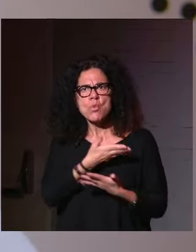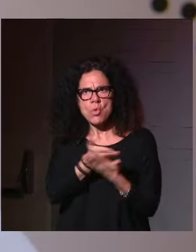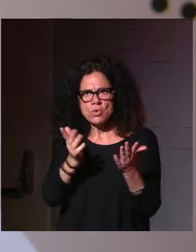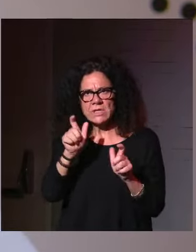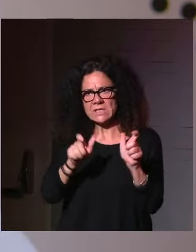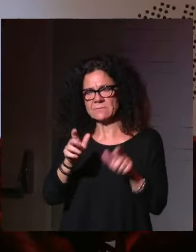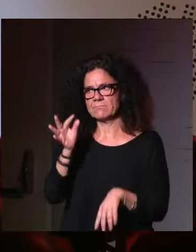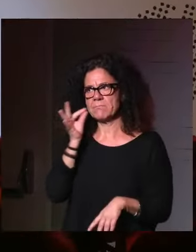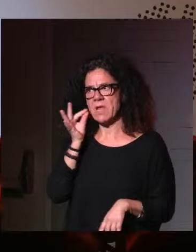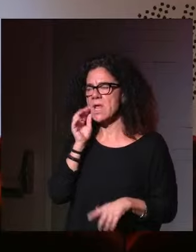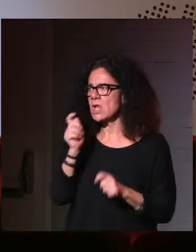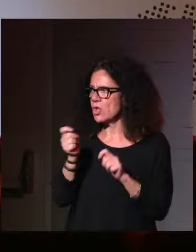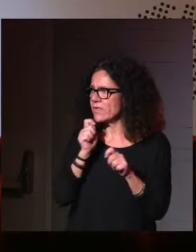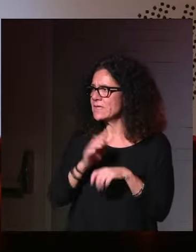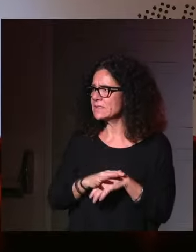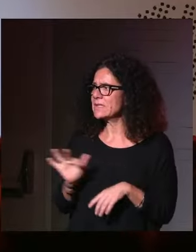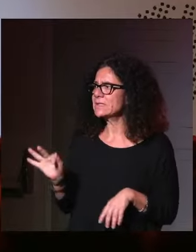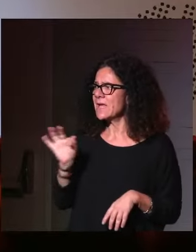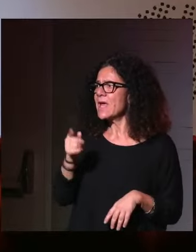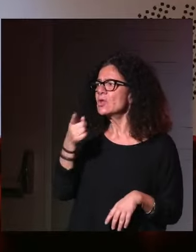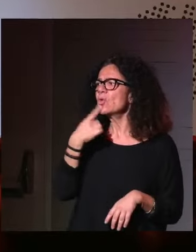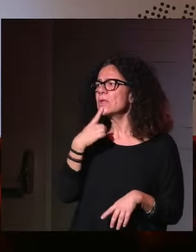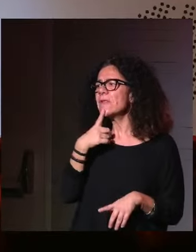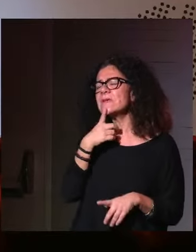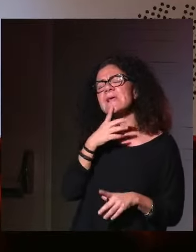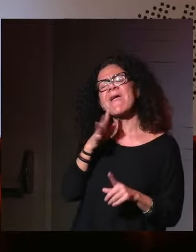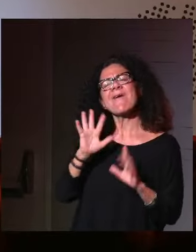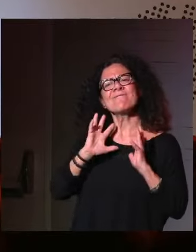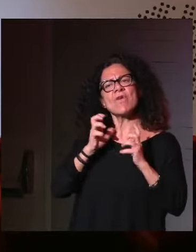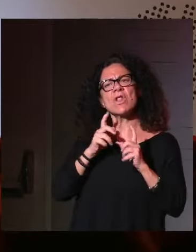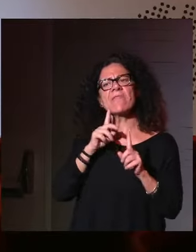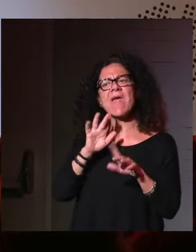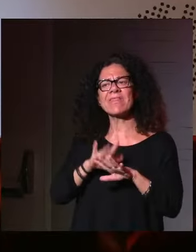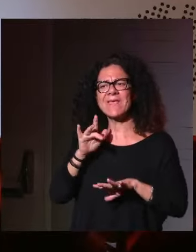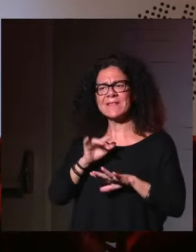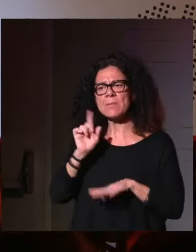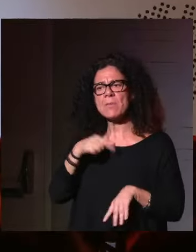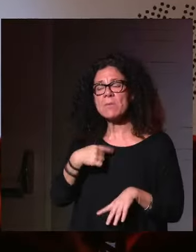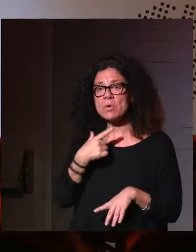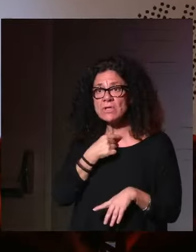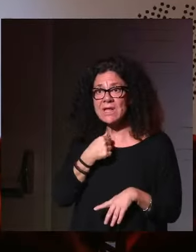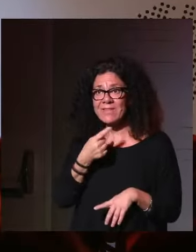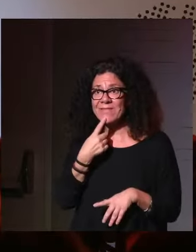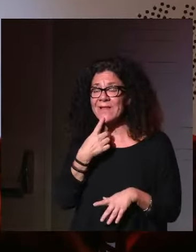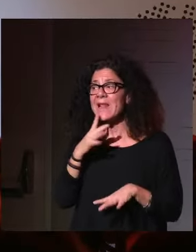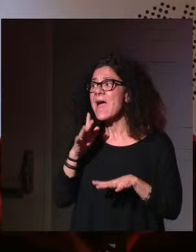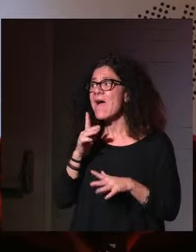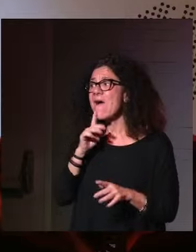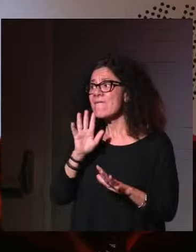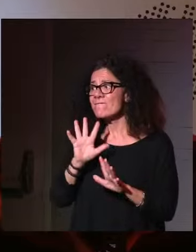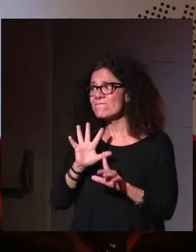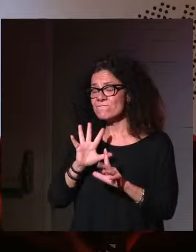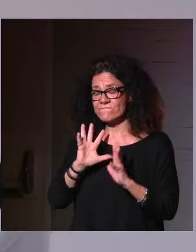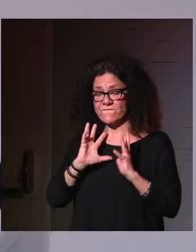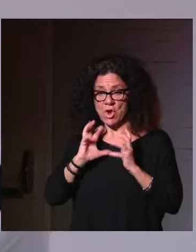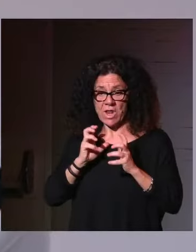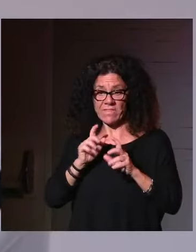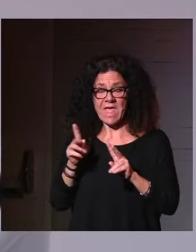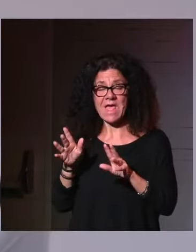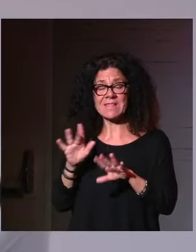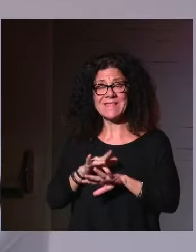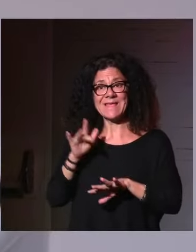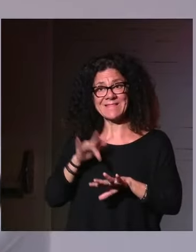periodistas desmotiva mucho y hablas de violencia digital pero a mí me gustaría haceros ver que la violencia digital pasa a Terrenal en en